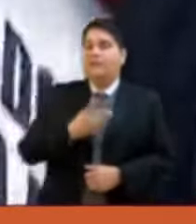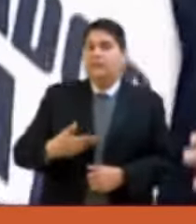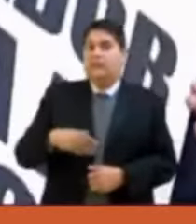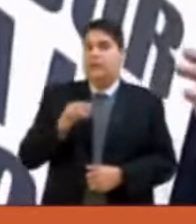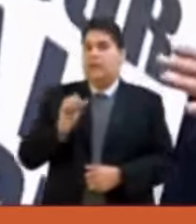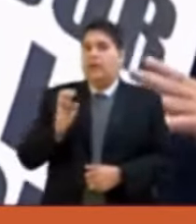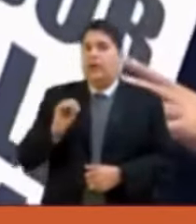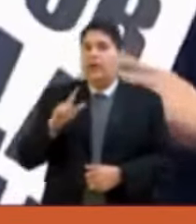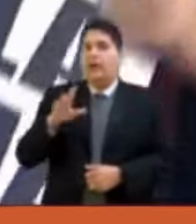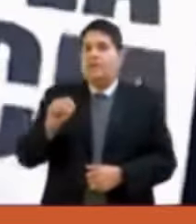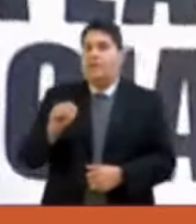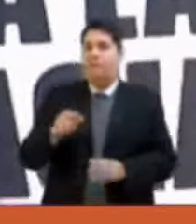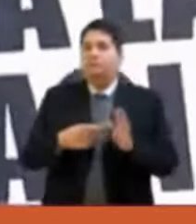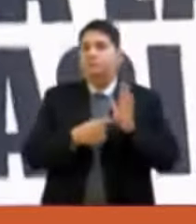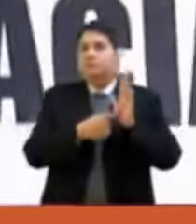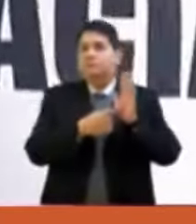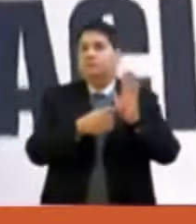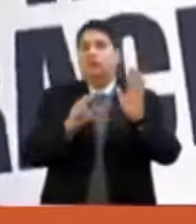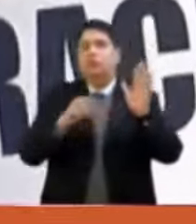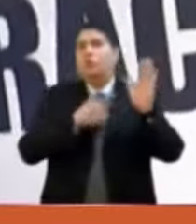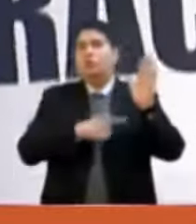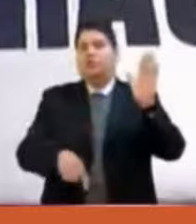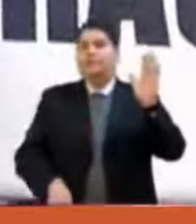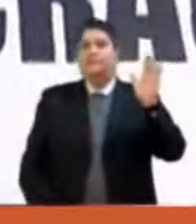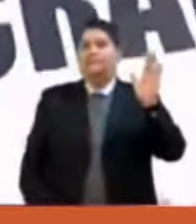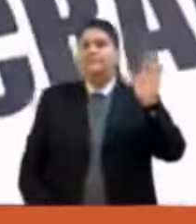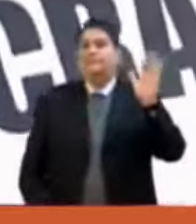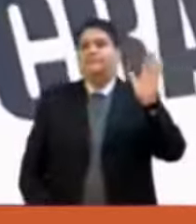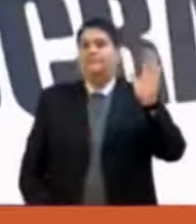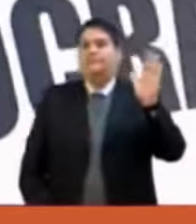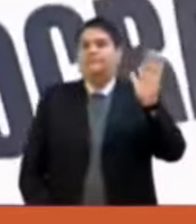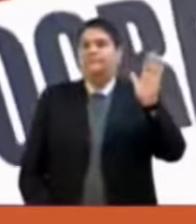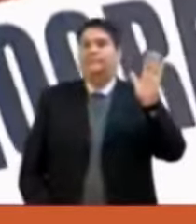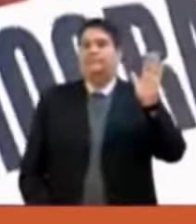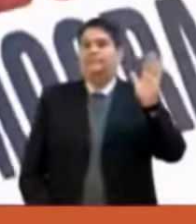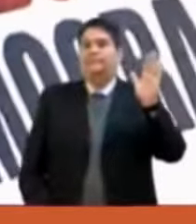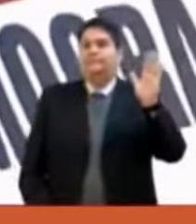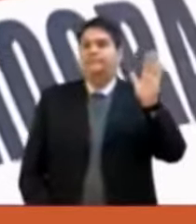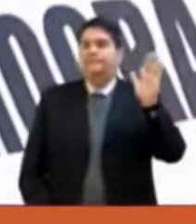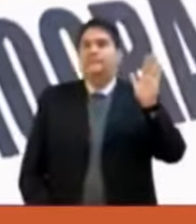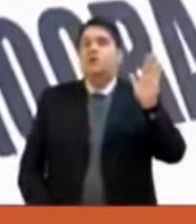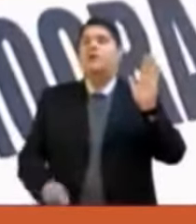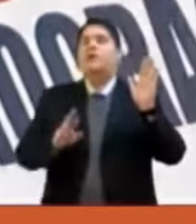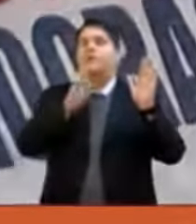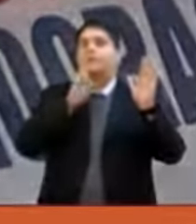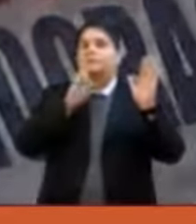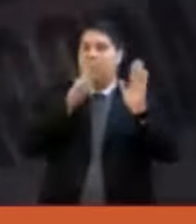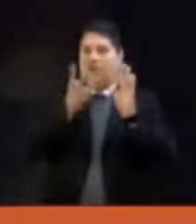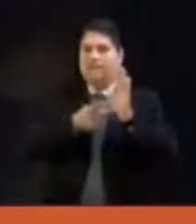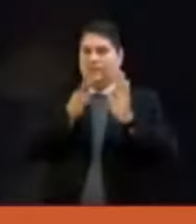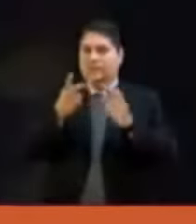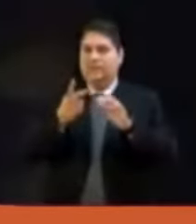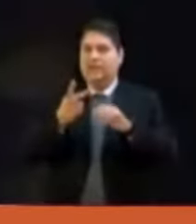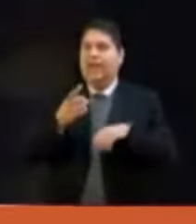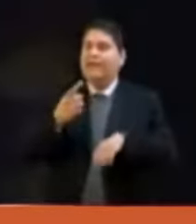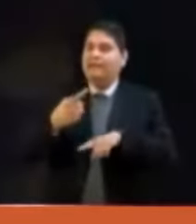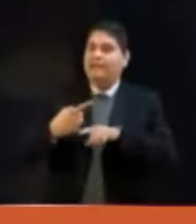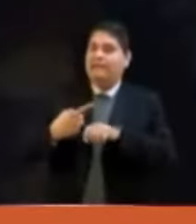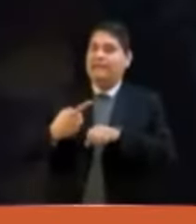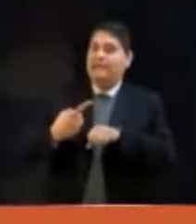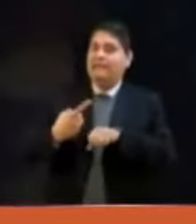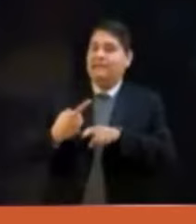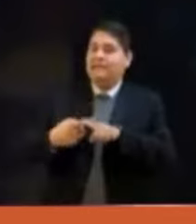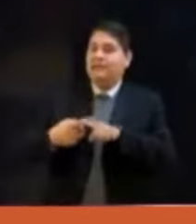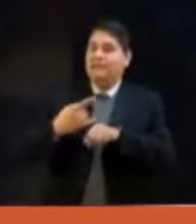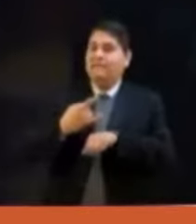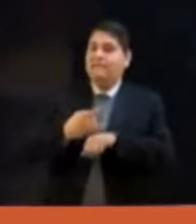no le gustó este letrero y se lo repito farsante los que traicionan su